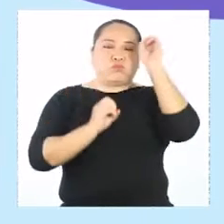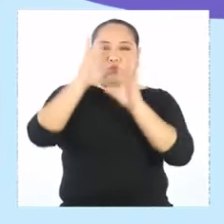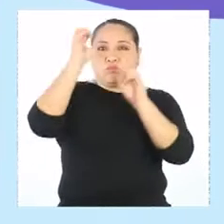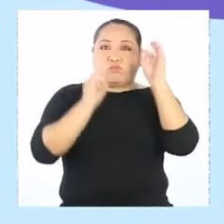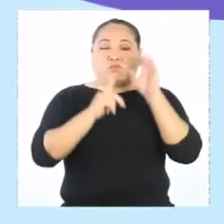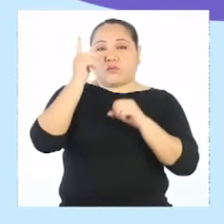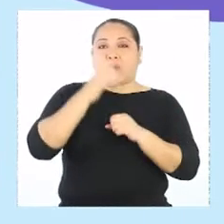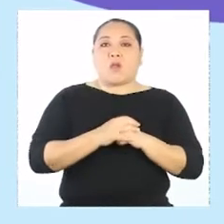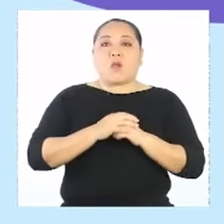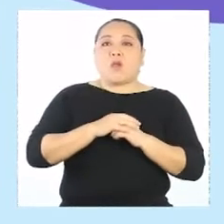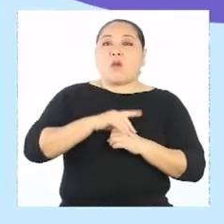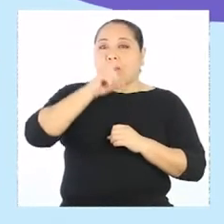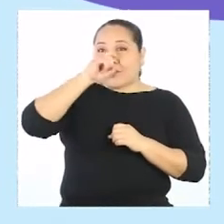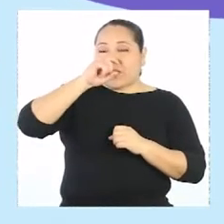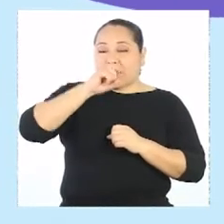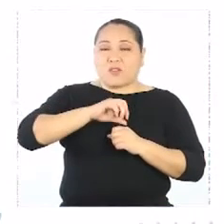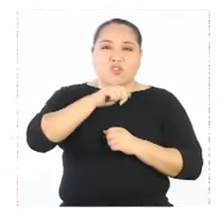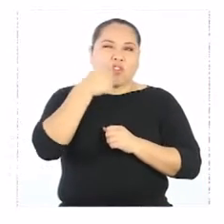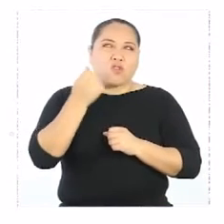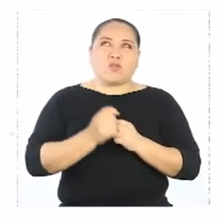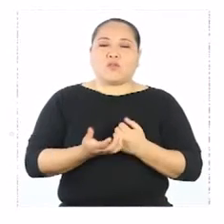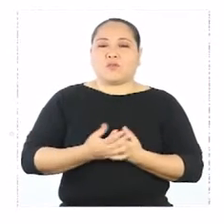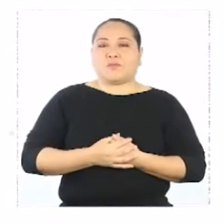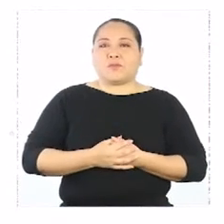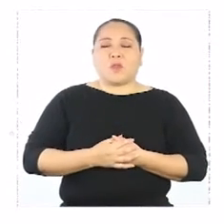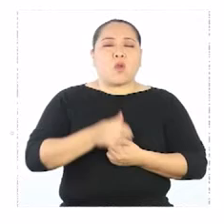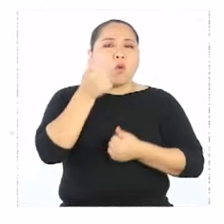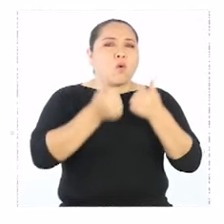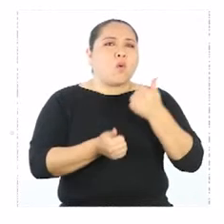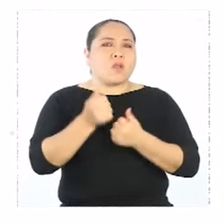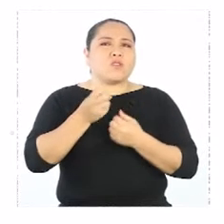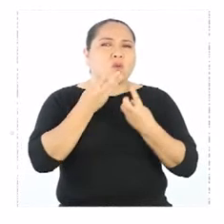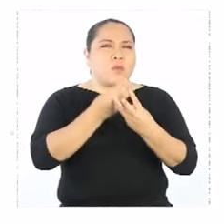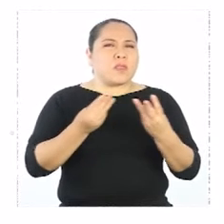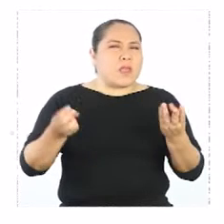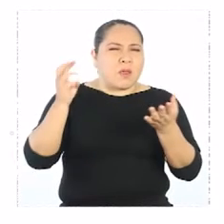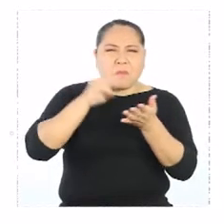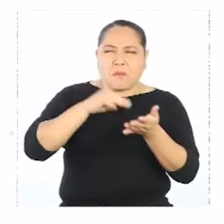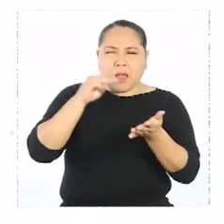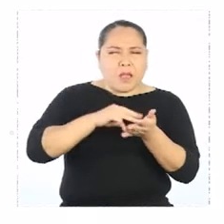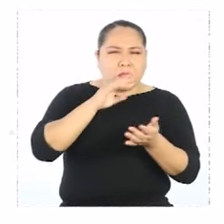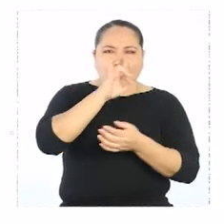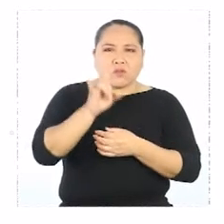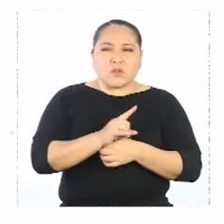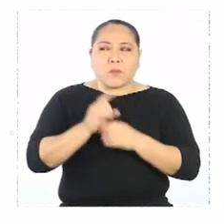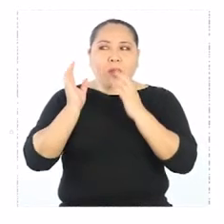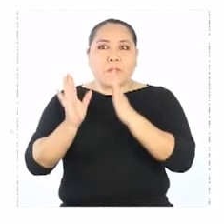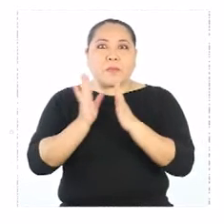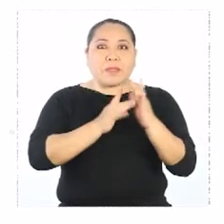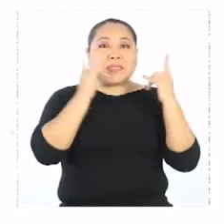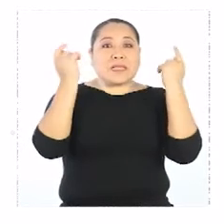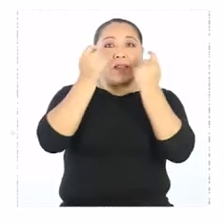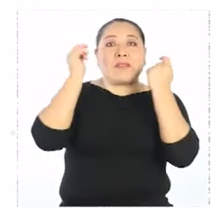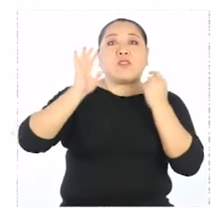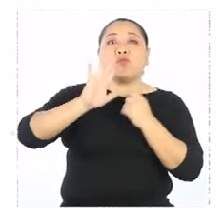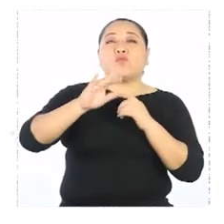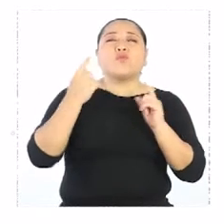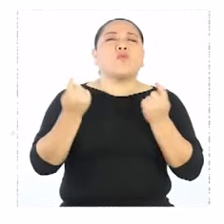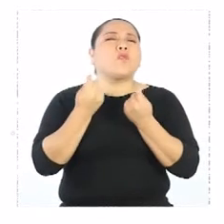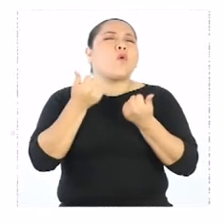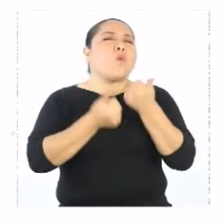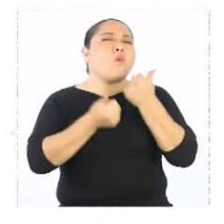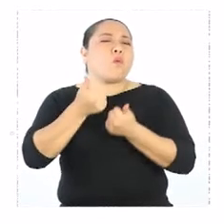castillos, muñecos y otros pirotécnicos. ¿Cuáles son los materiales que más se utilizan para preparar y celebrar